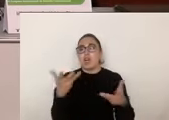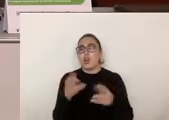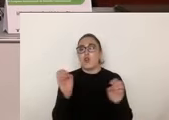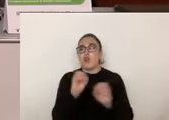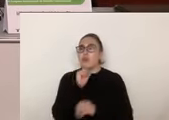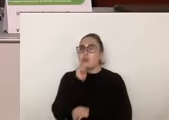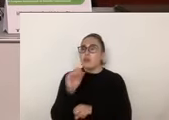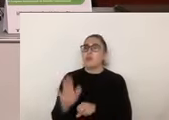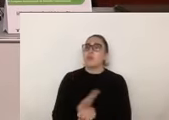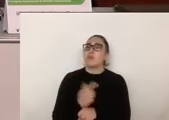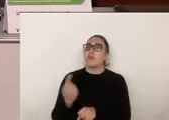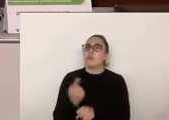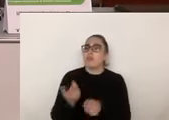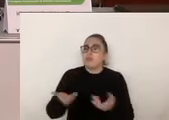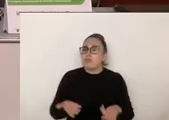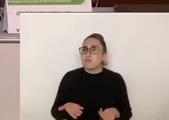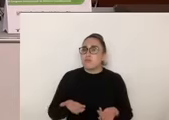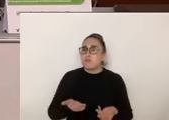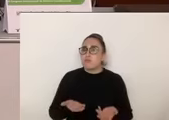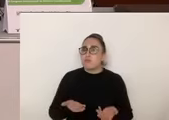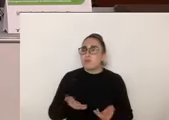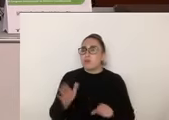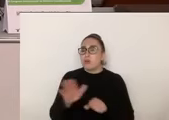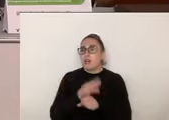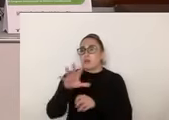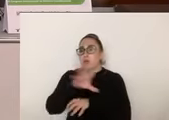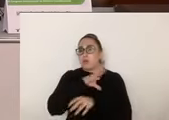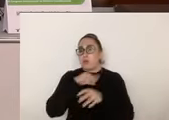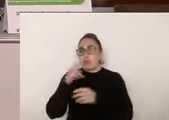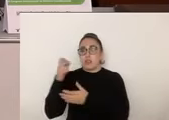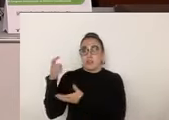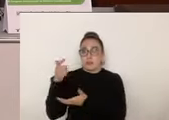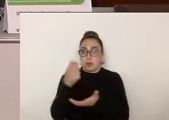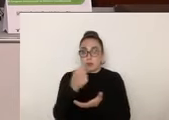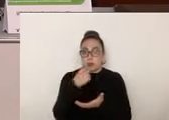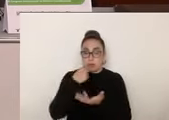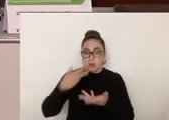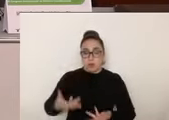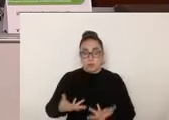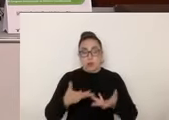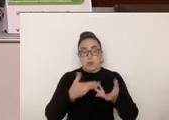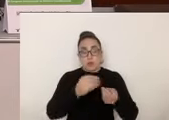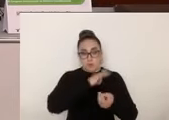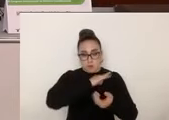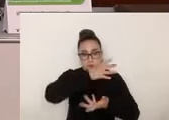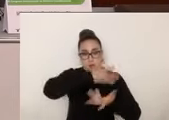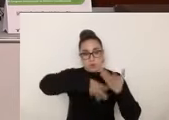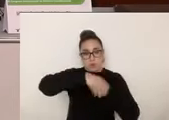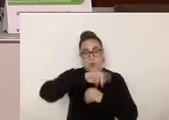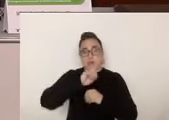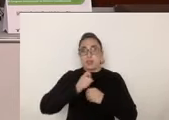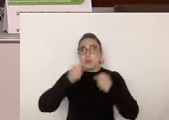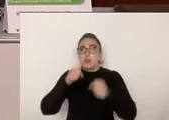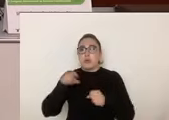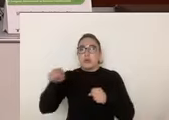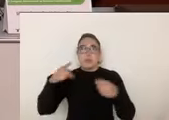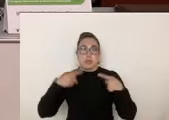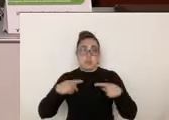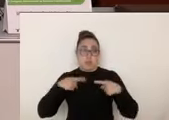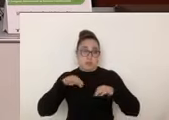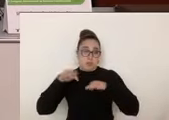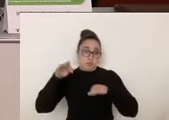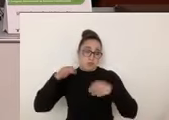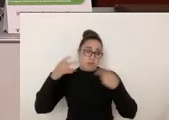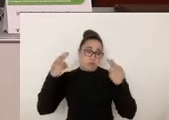porque es un dinero, es una inversión que va a dar un rédito que seguramente no vea el político o el